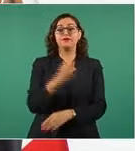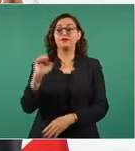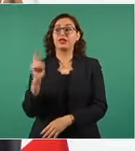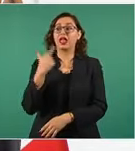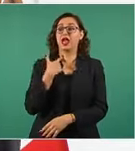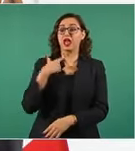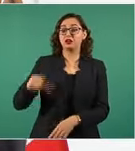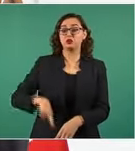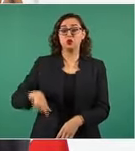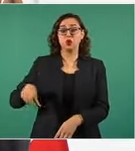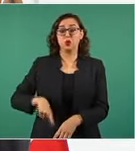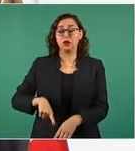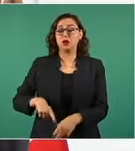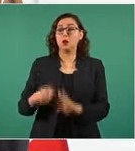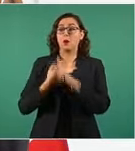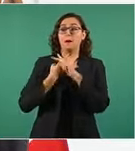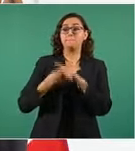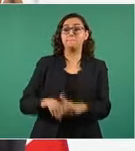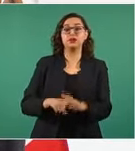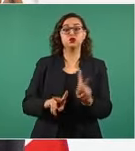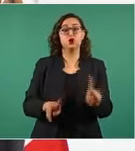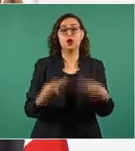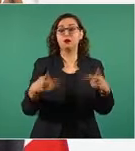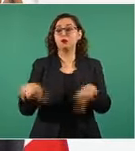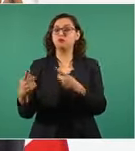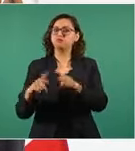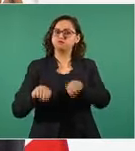hidrógeno al interior de sus instalaciones.